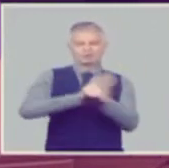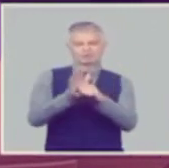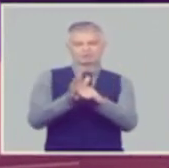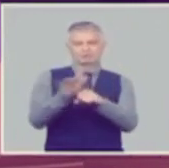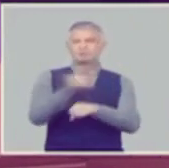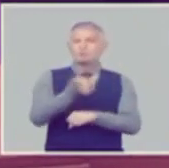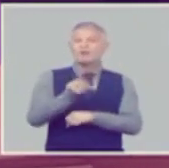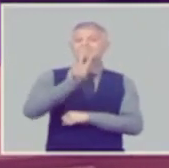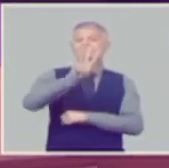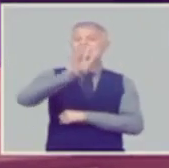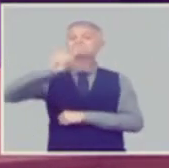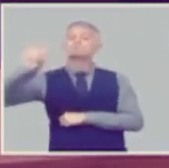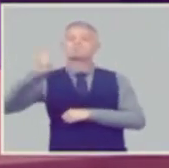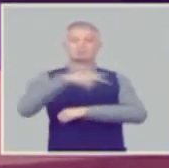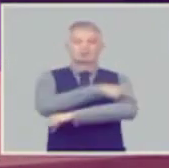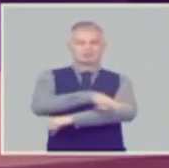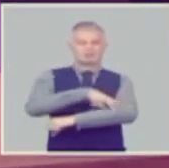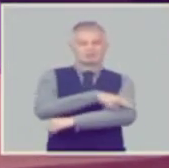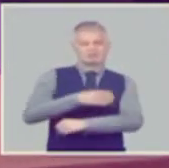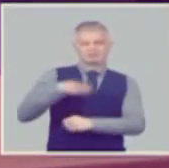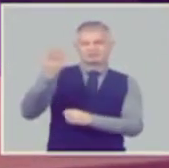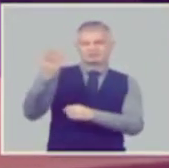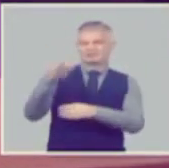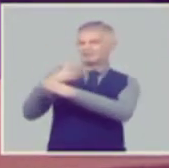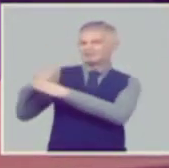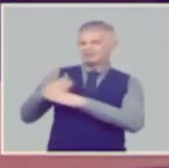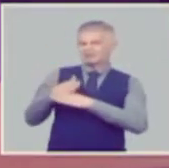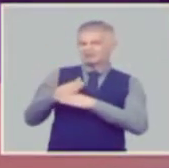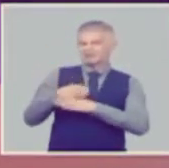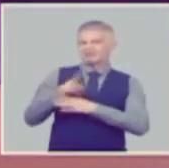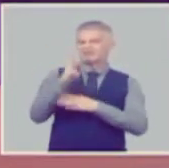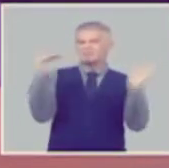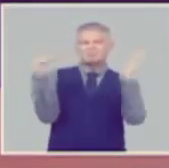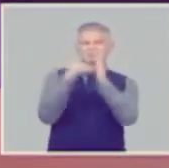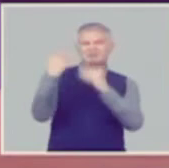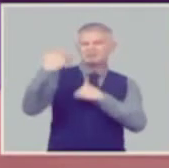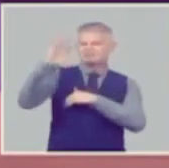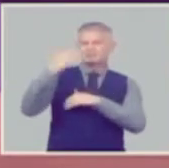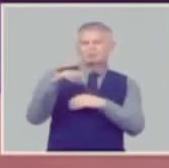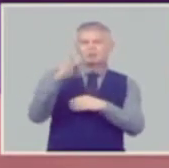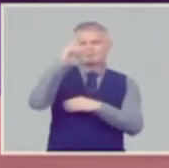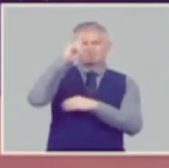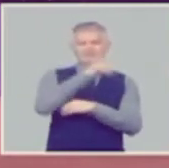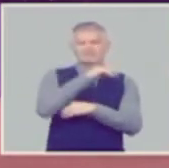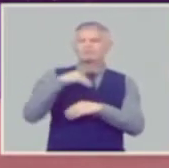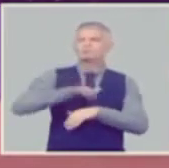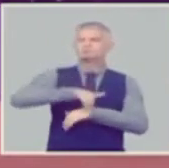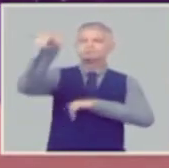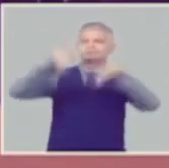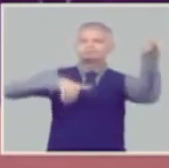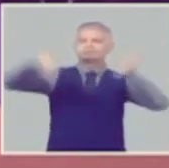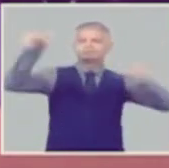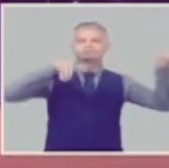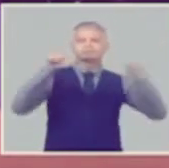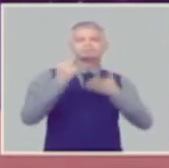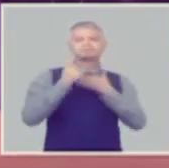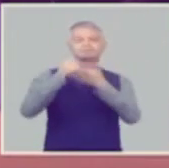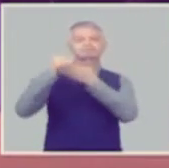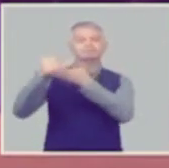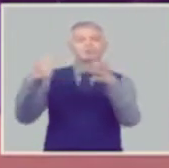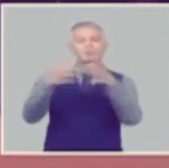han llegado en estos meses unos 3.000 profesionales cubanos agrupados en 53 brigadas del contingente Henry